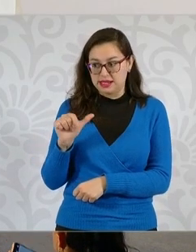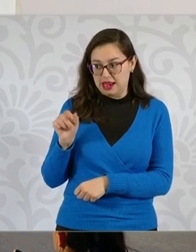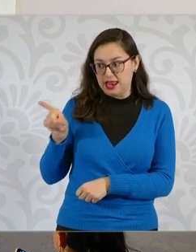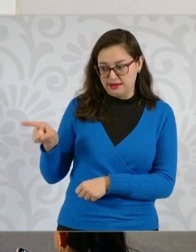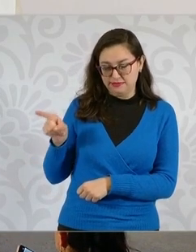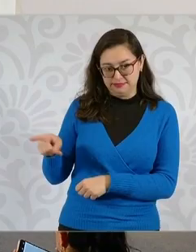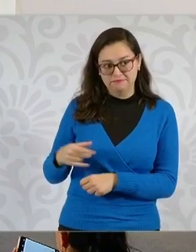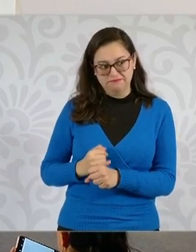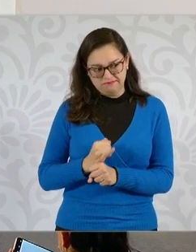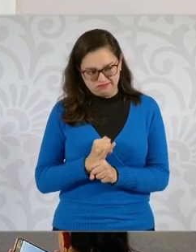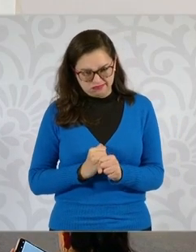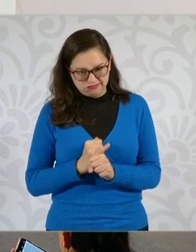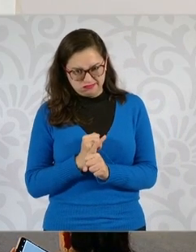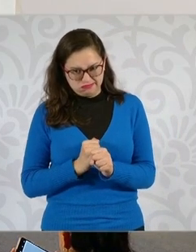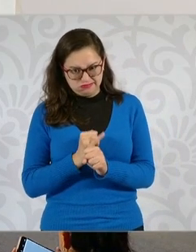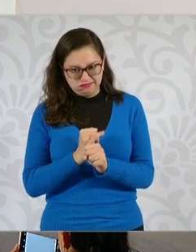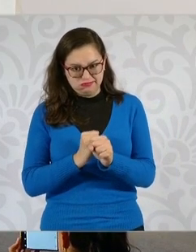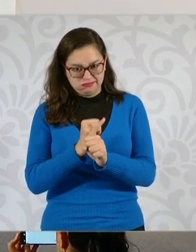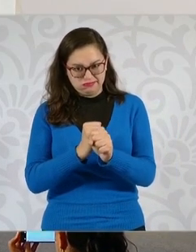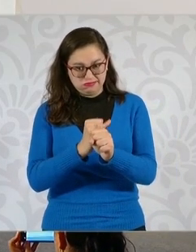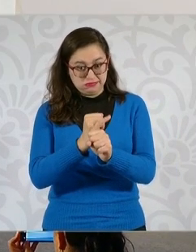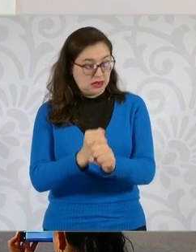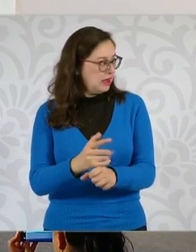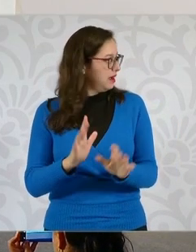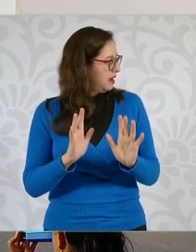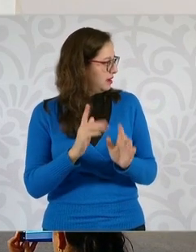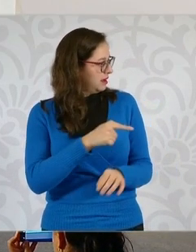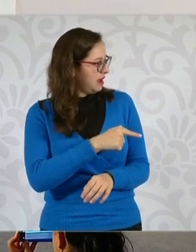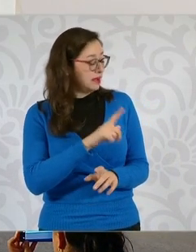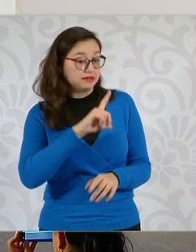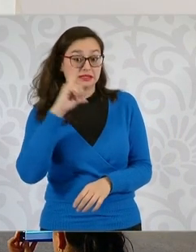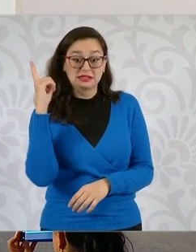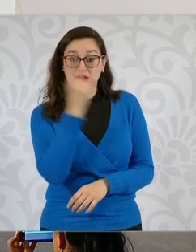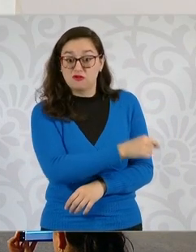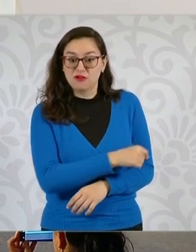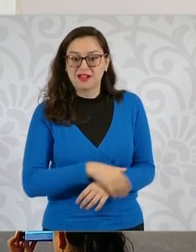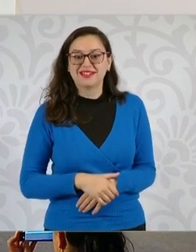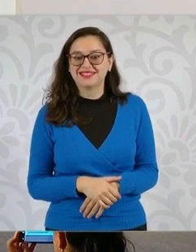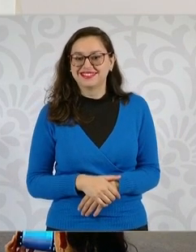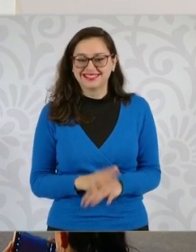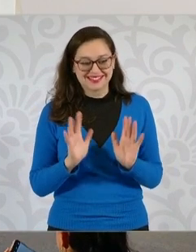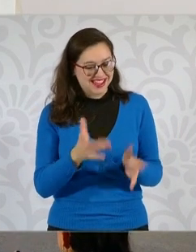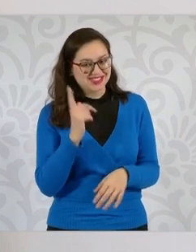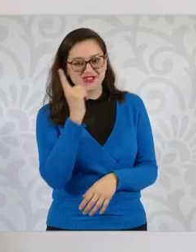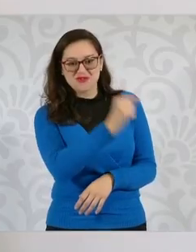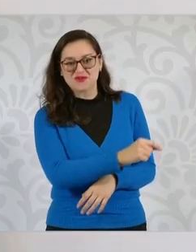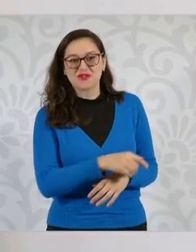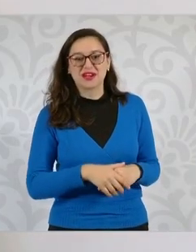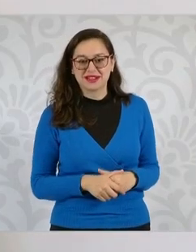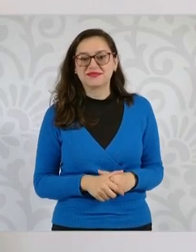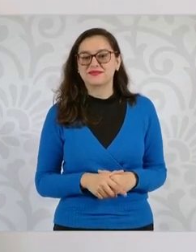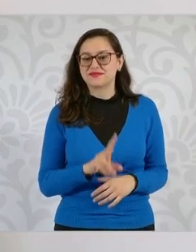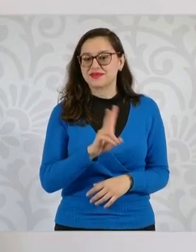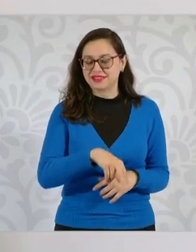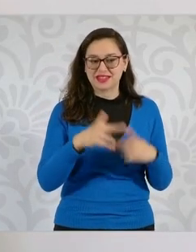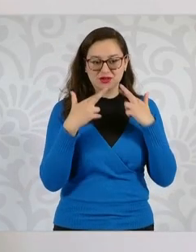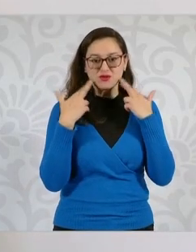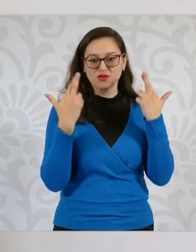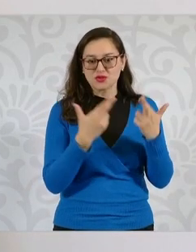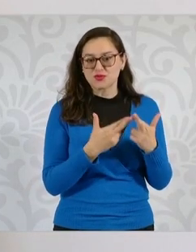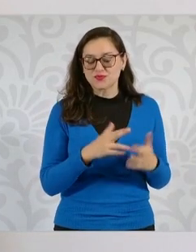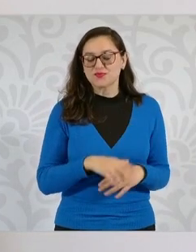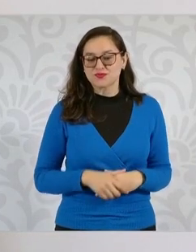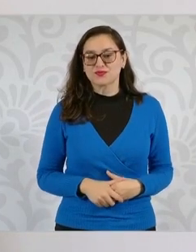presente. Bueno, estaba. Se nos adelantó. al trabajo.